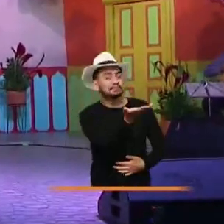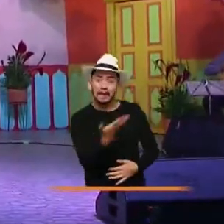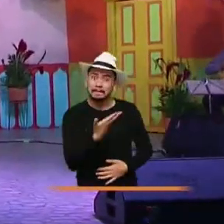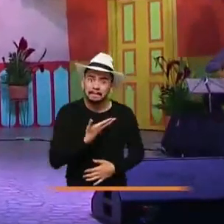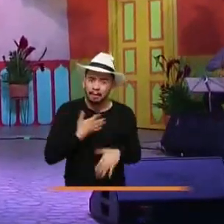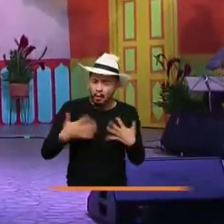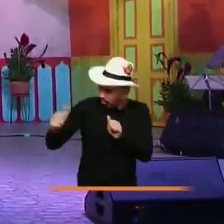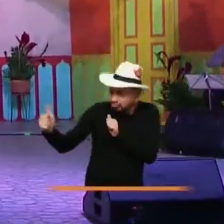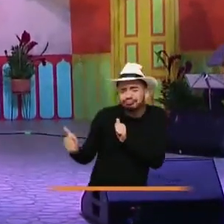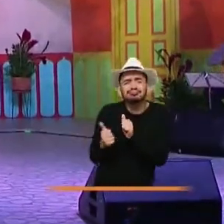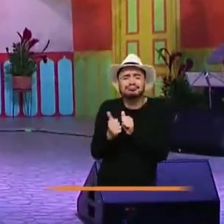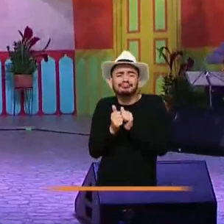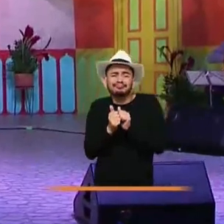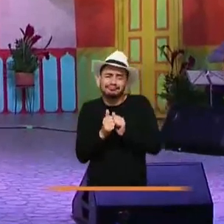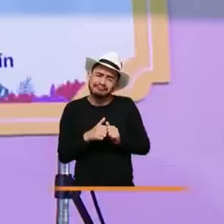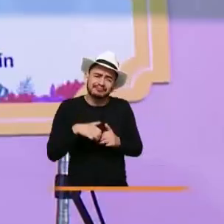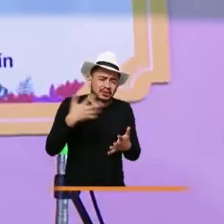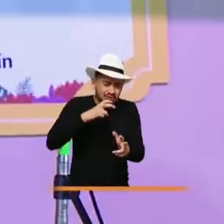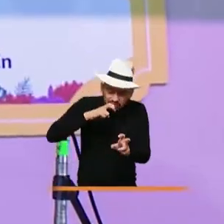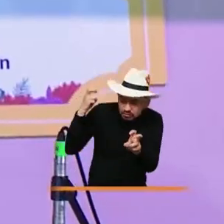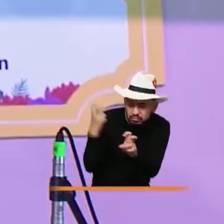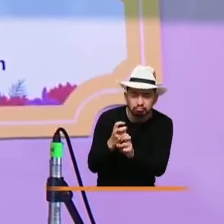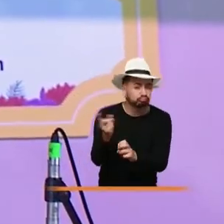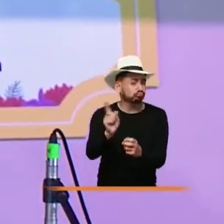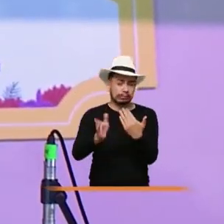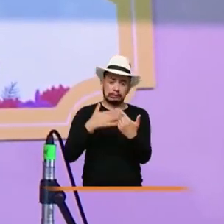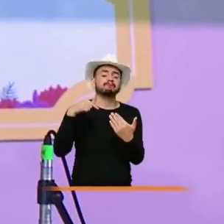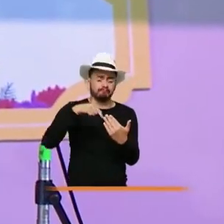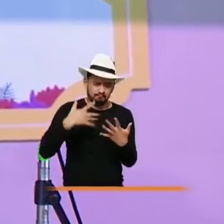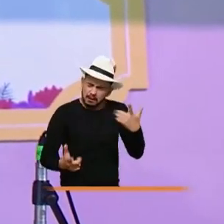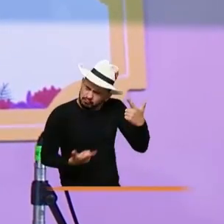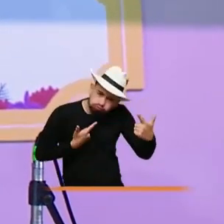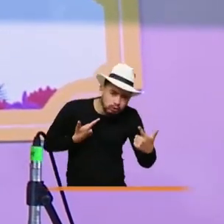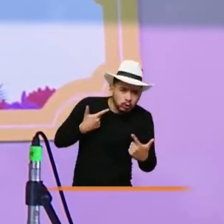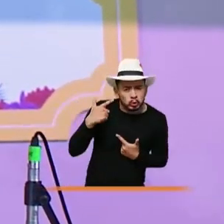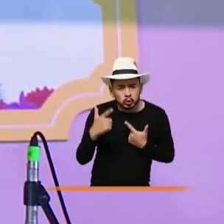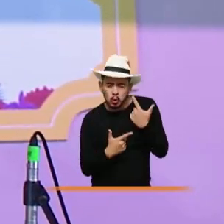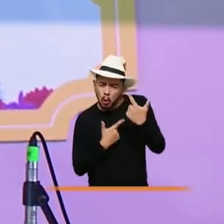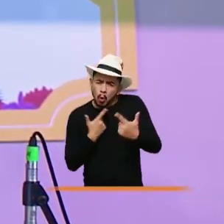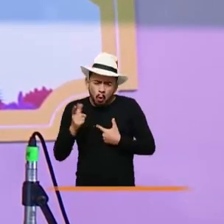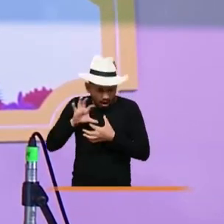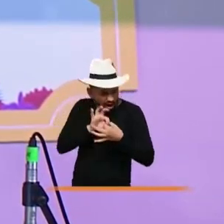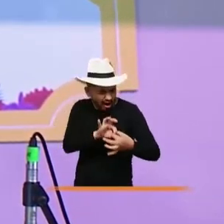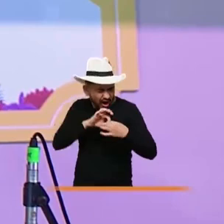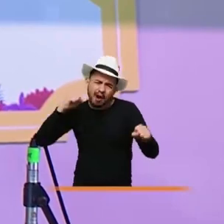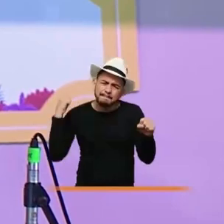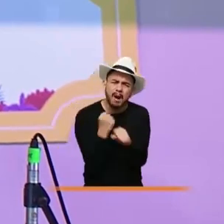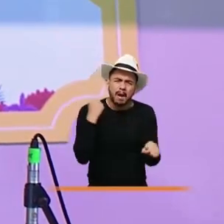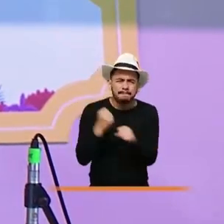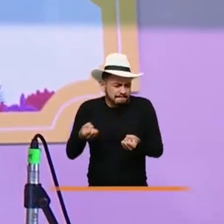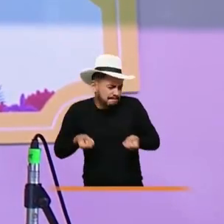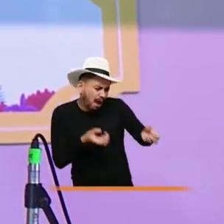tuve que luchar bastante y ahora trabajo por ella para sacarla